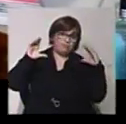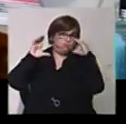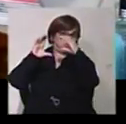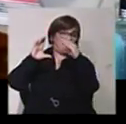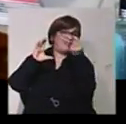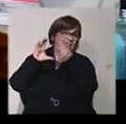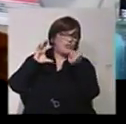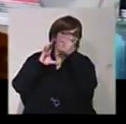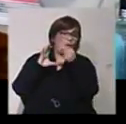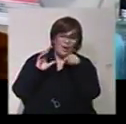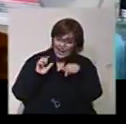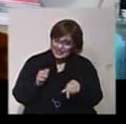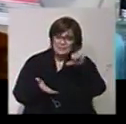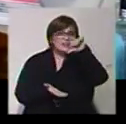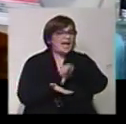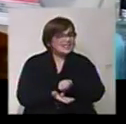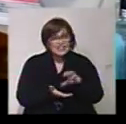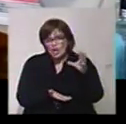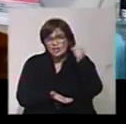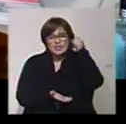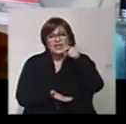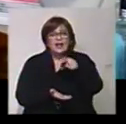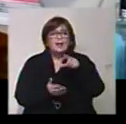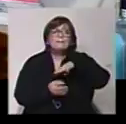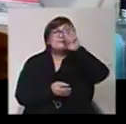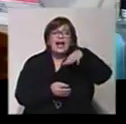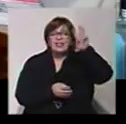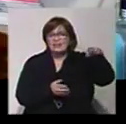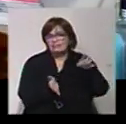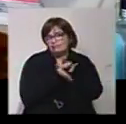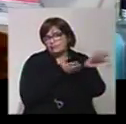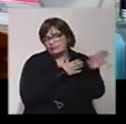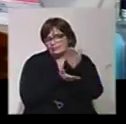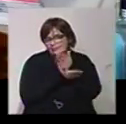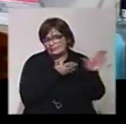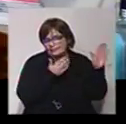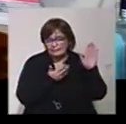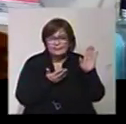el país que había logrado dejar a McDonald's fuera